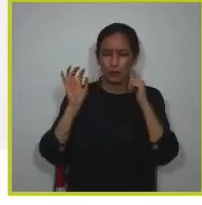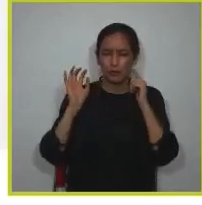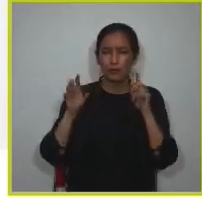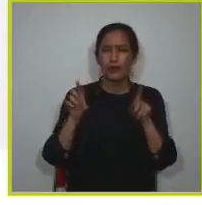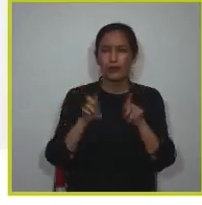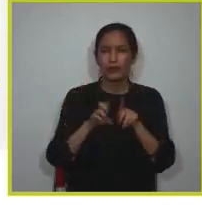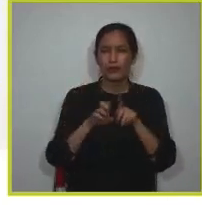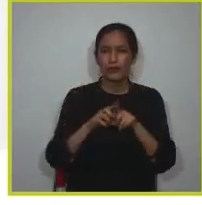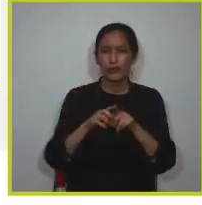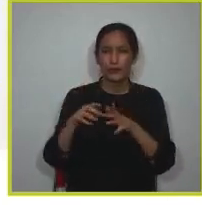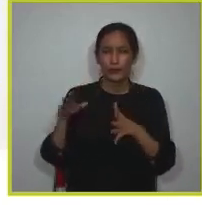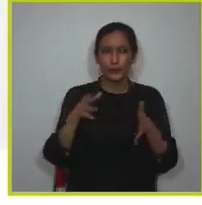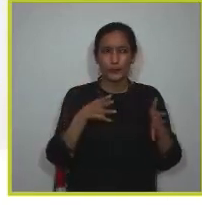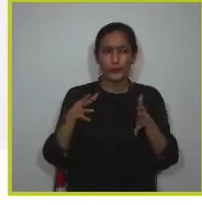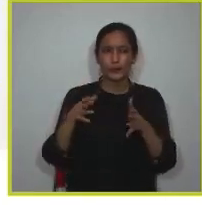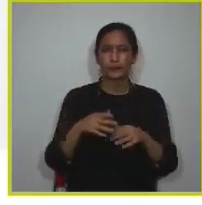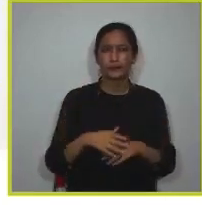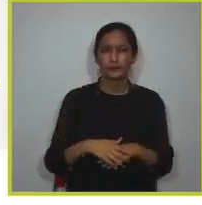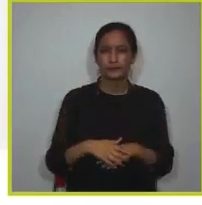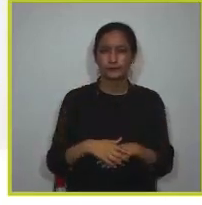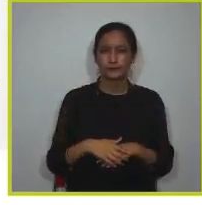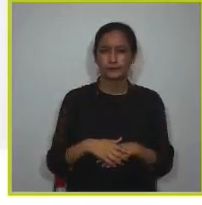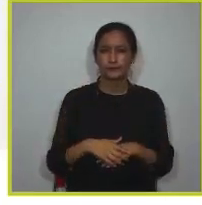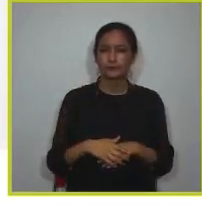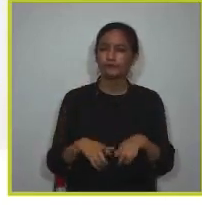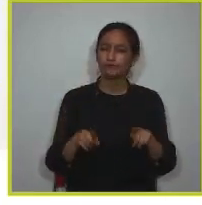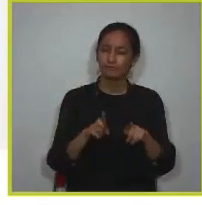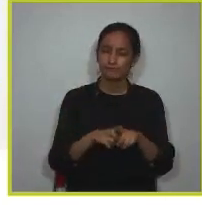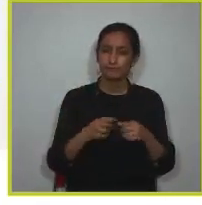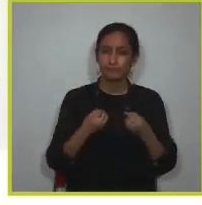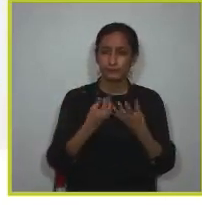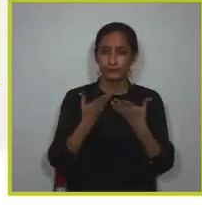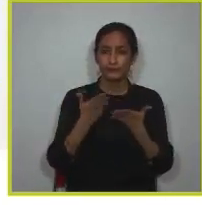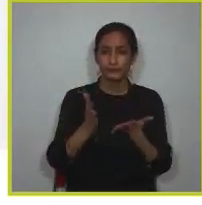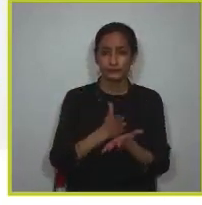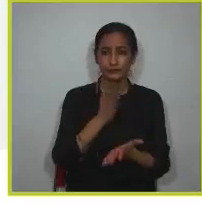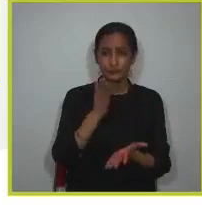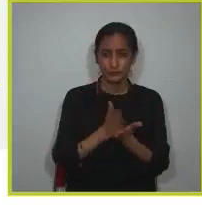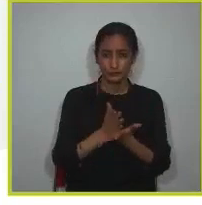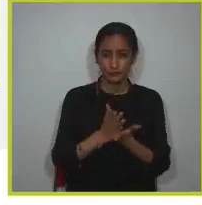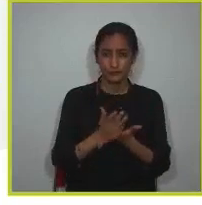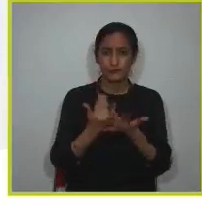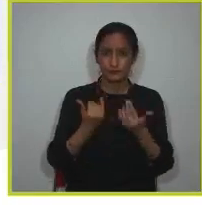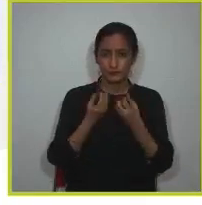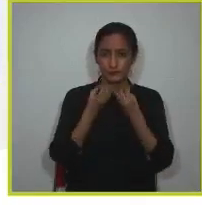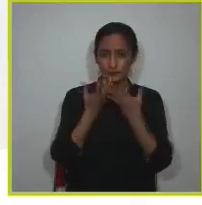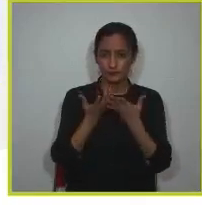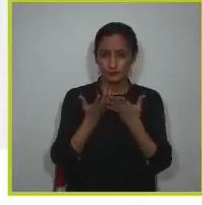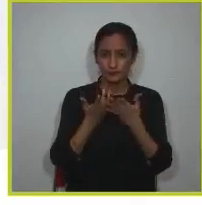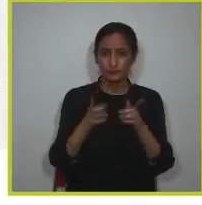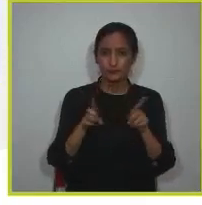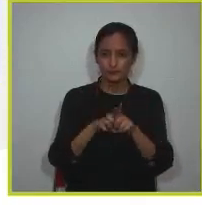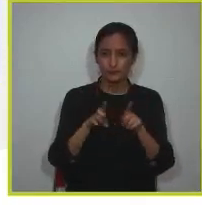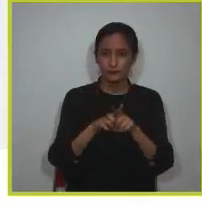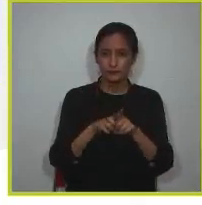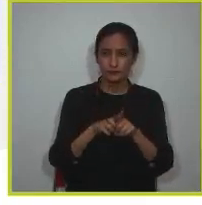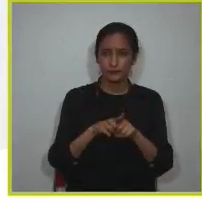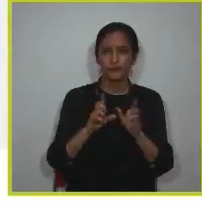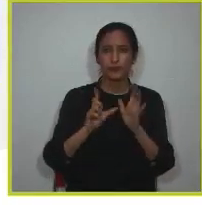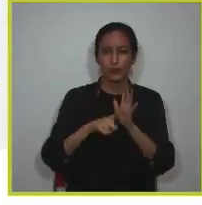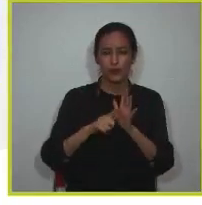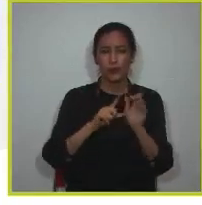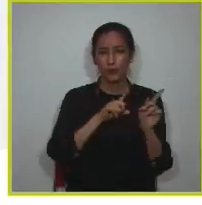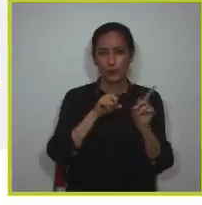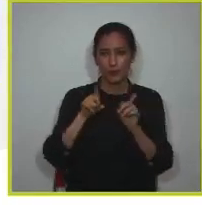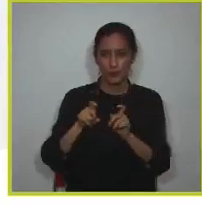emisiones de fuentes móviles y ese es el problema que habíamos detectado con con la herramienta que luego en la siguiente